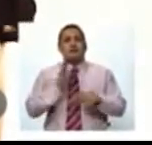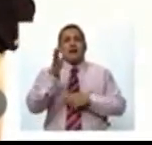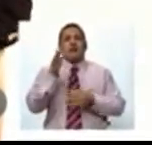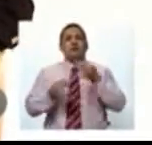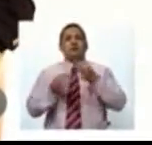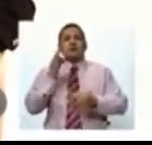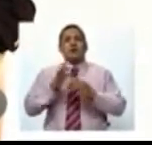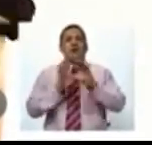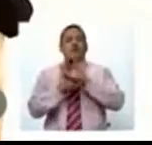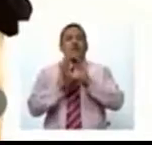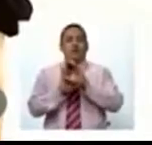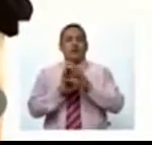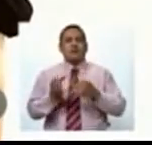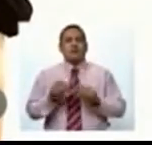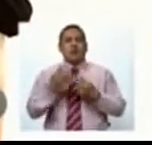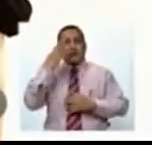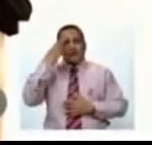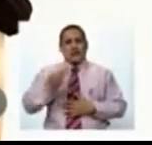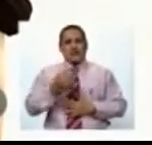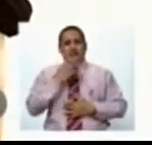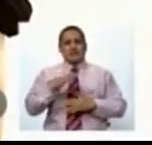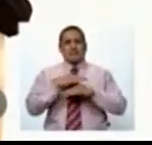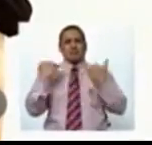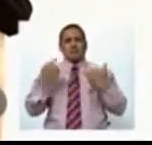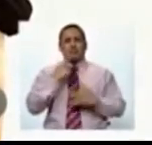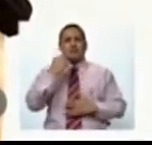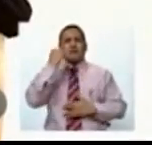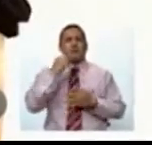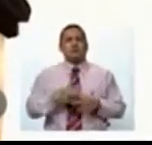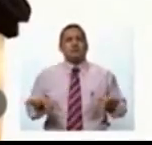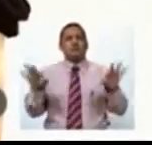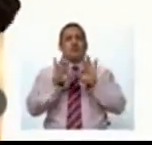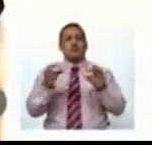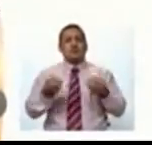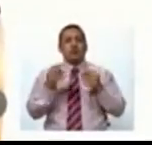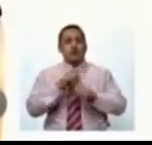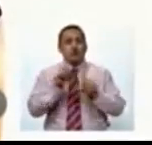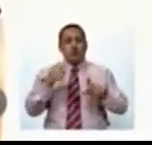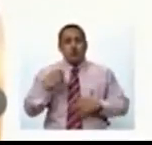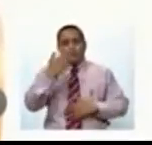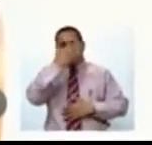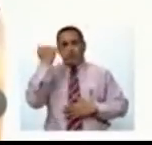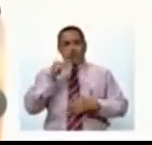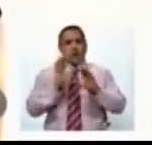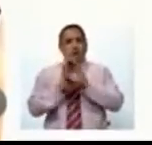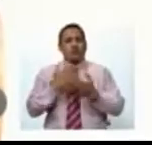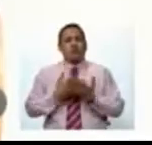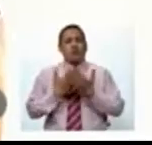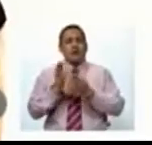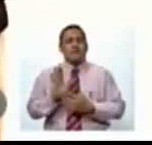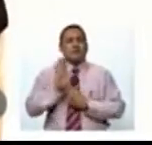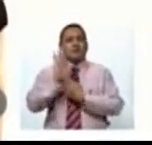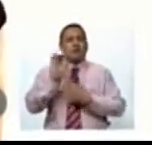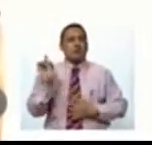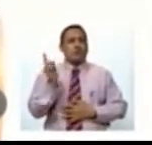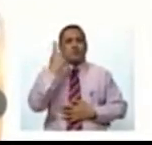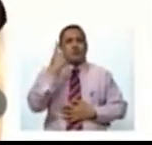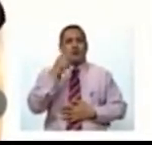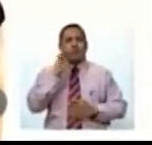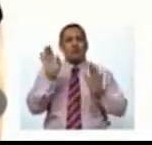justicia constitucional, porque consideran que se ha afectado un derecho fundamental, porque no olvidemos que la Constitución establece como uno de los